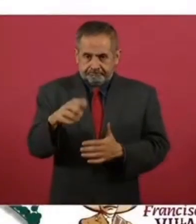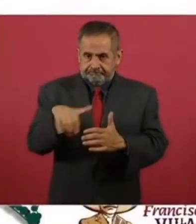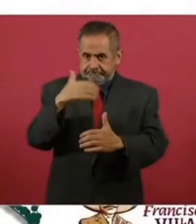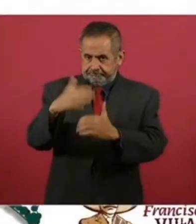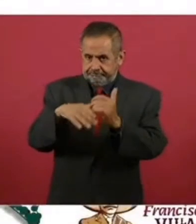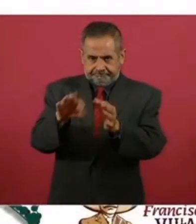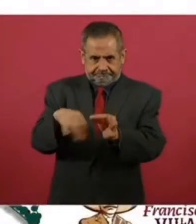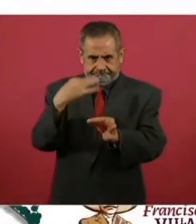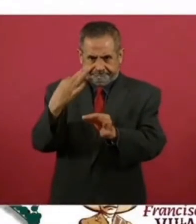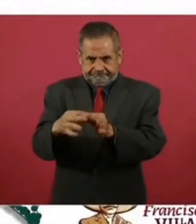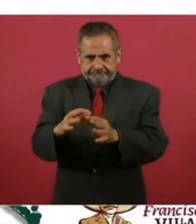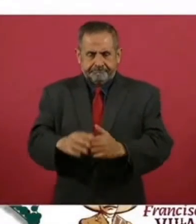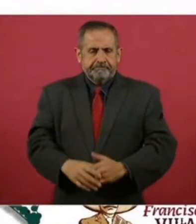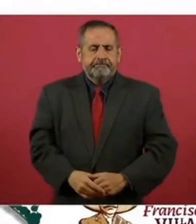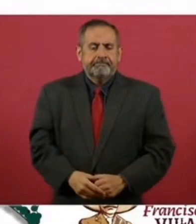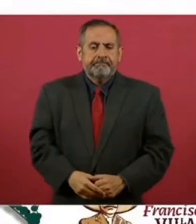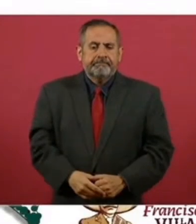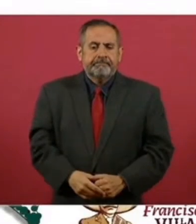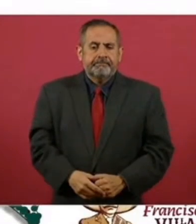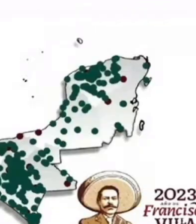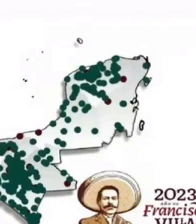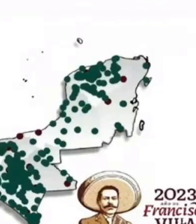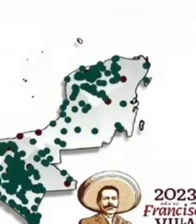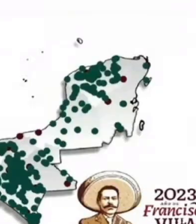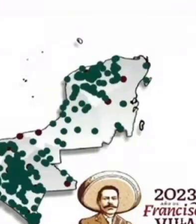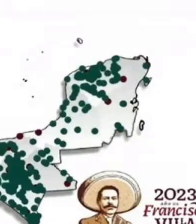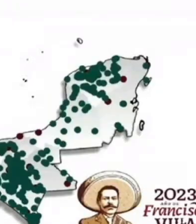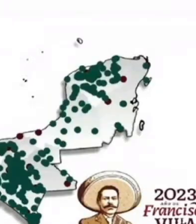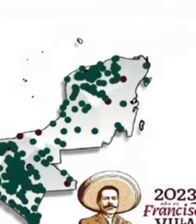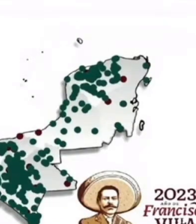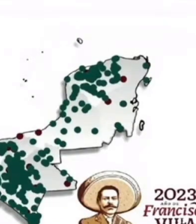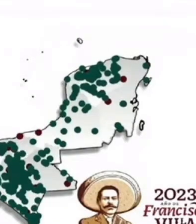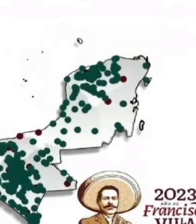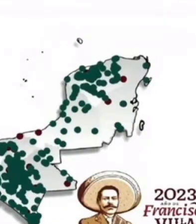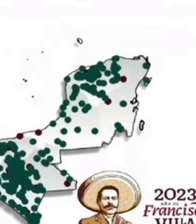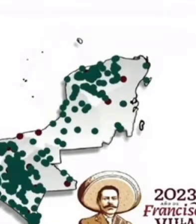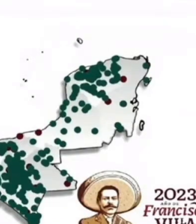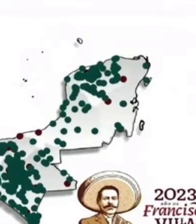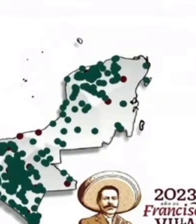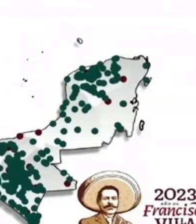terminadas, pero no operando. Operando son